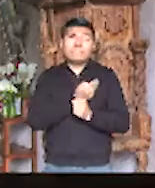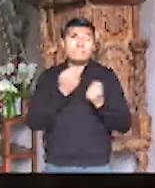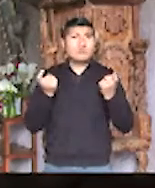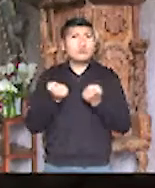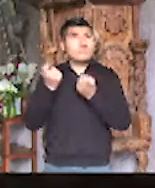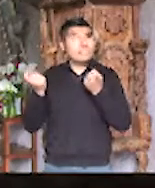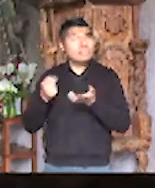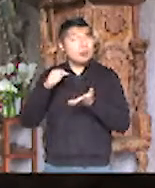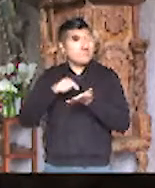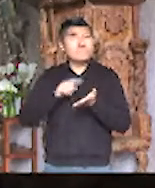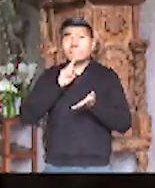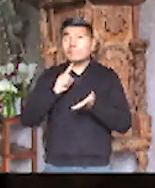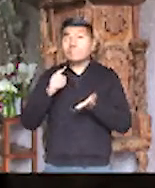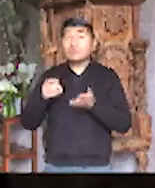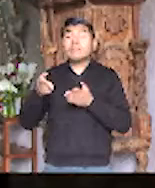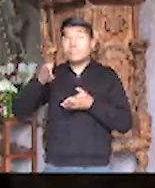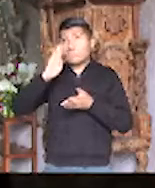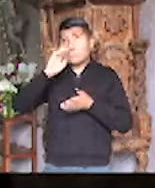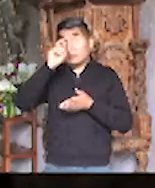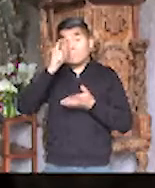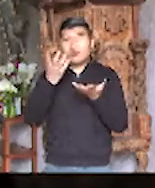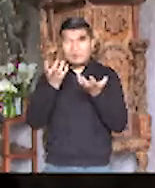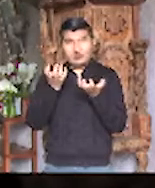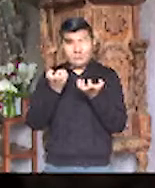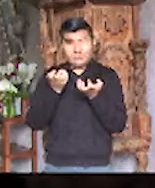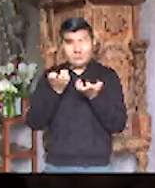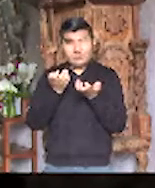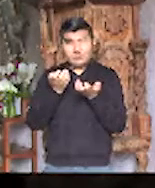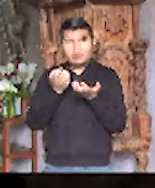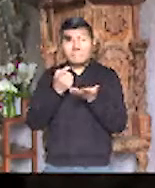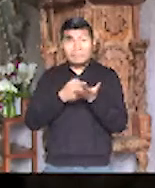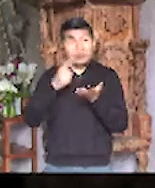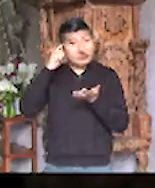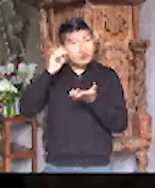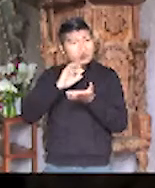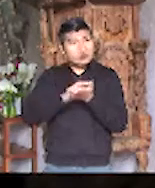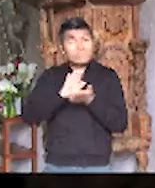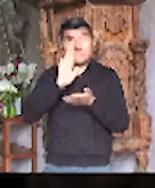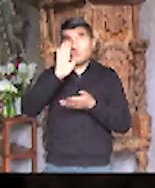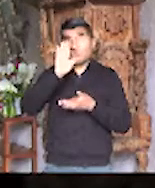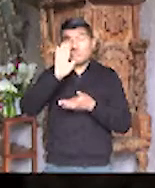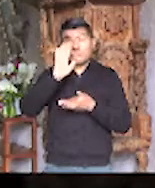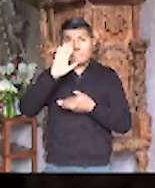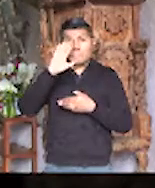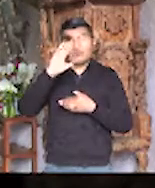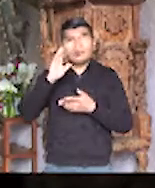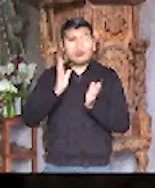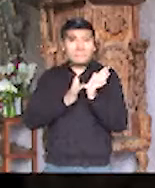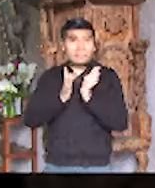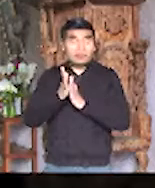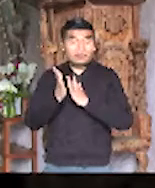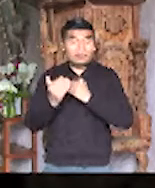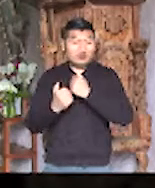eso es lo que dios quiere que creamos en cristo su enviado creer que